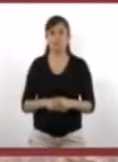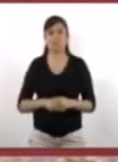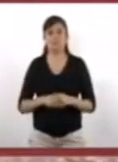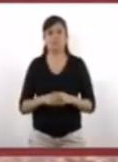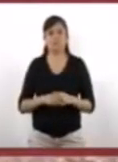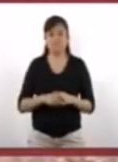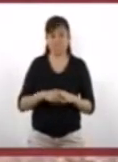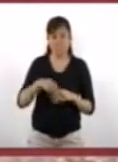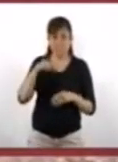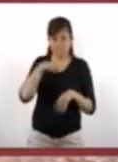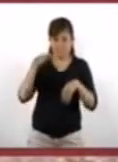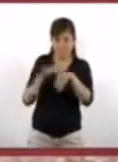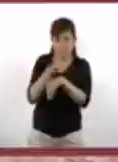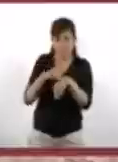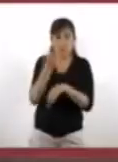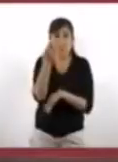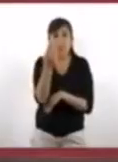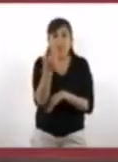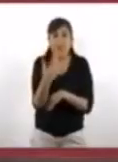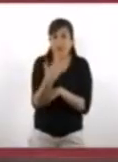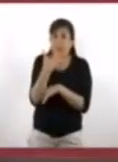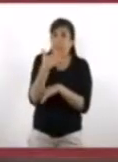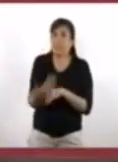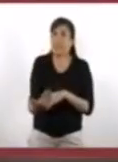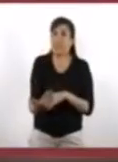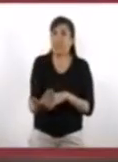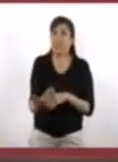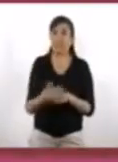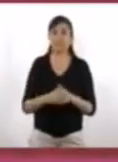La media de mis calificaciones es de 9. Eso está muy bien.